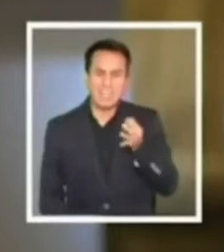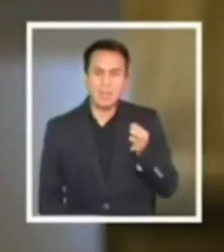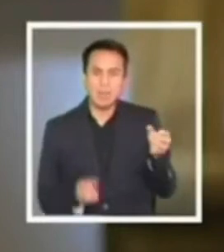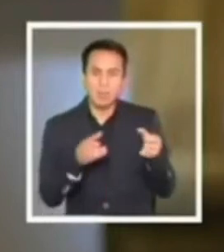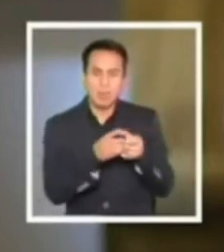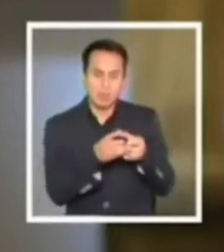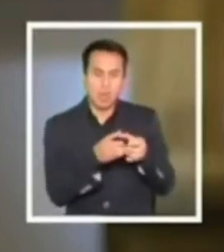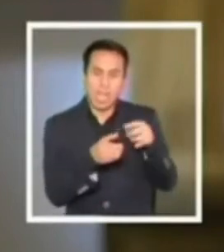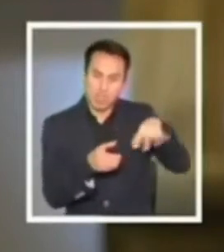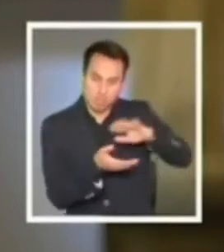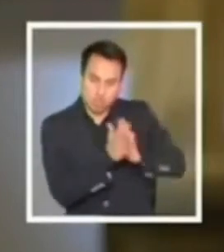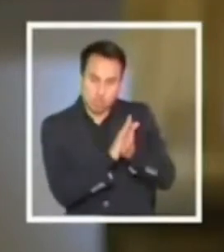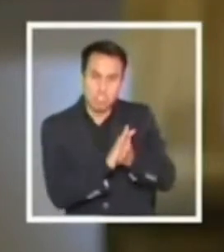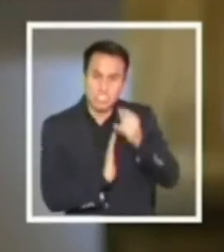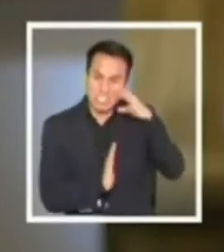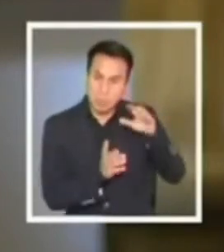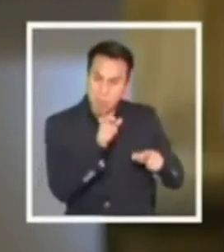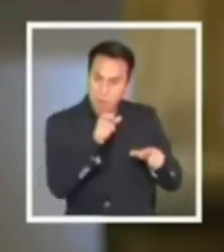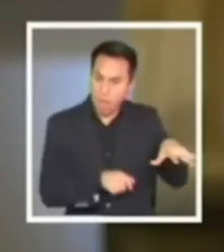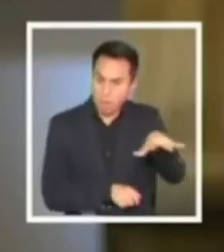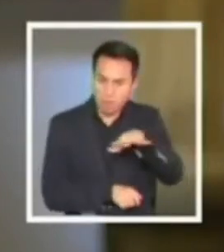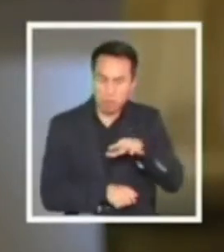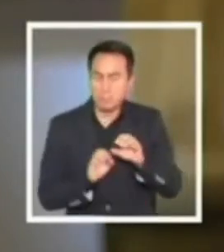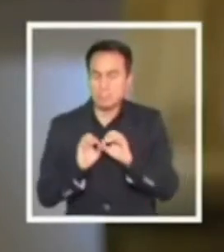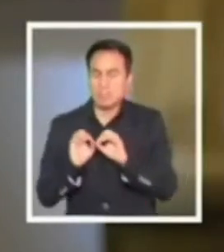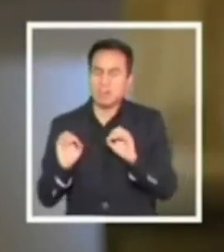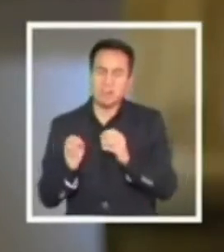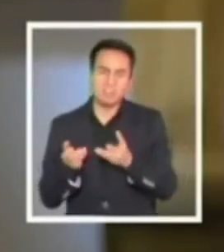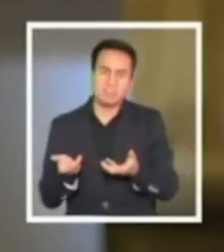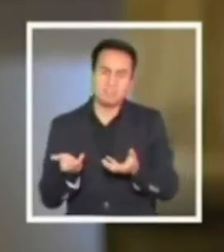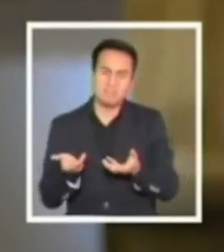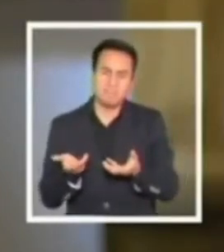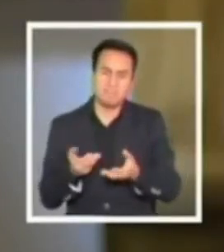todo, sin el pueblo nada.